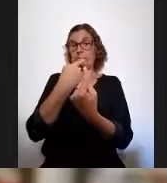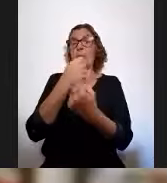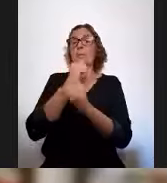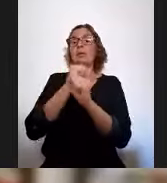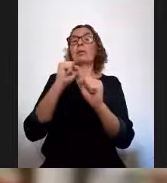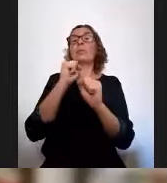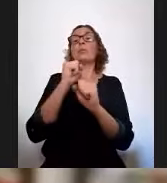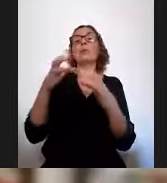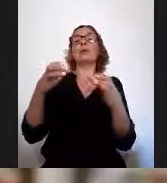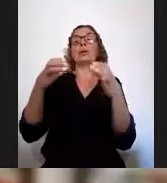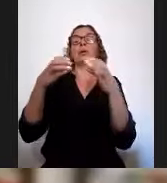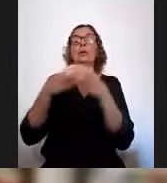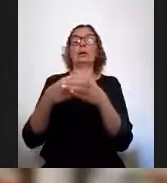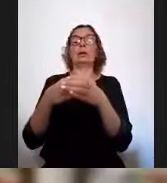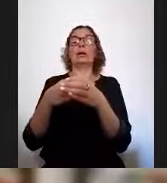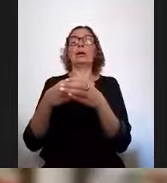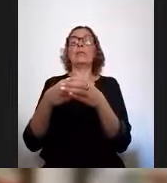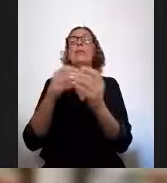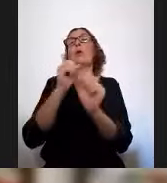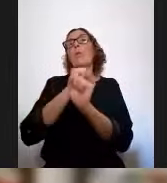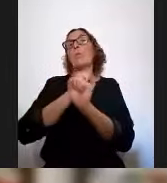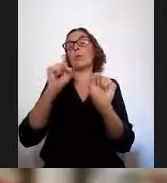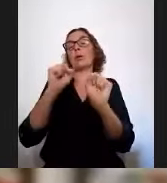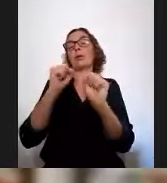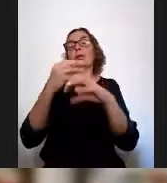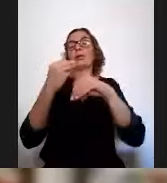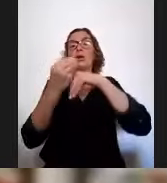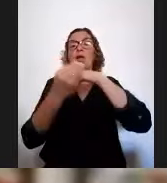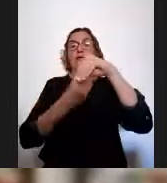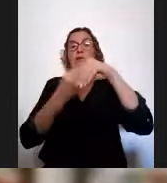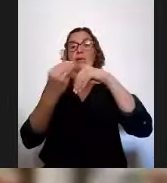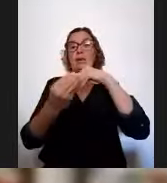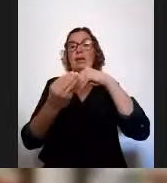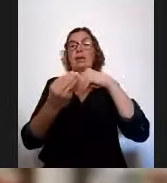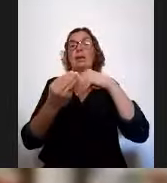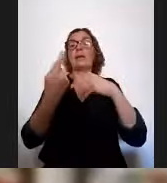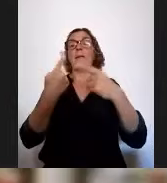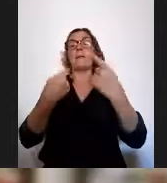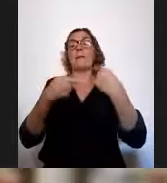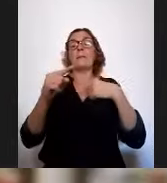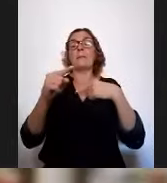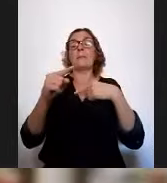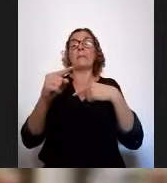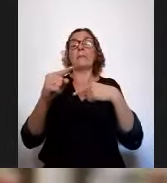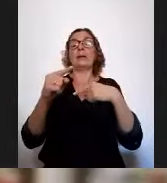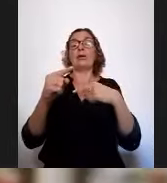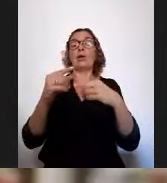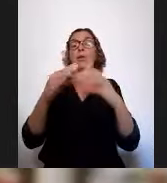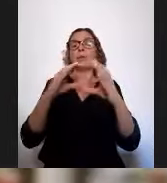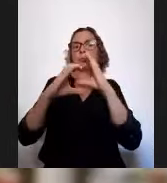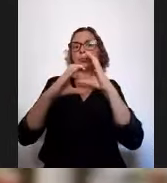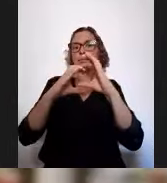equipo, puede ser a una familia, pero el tener el feedback de forma